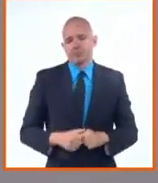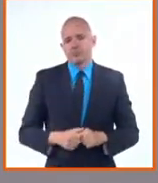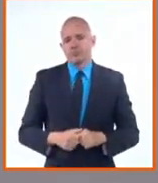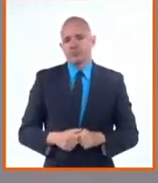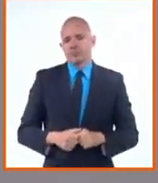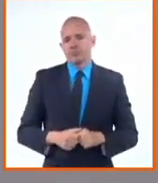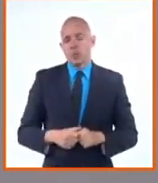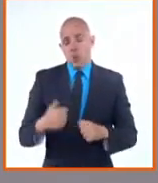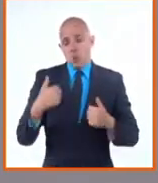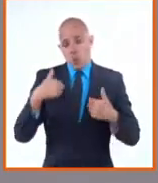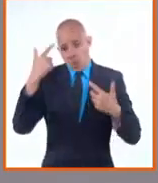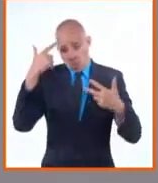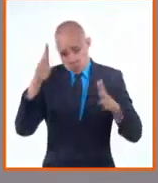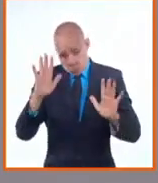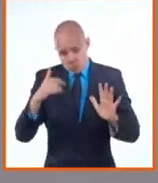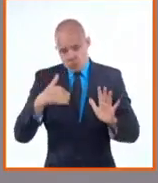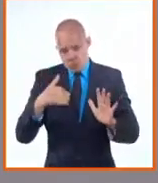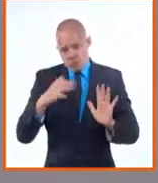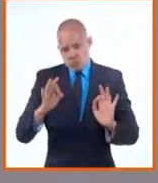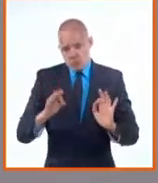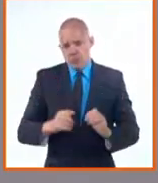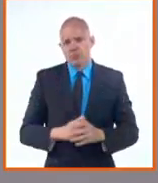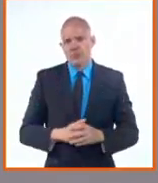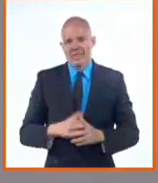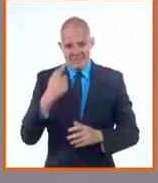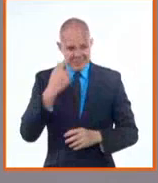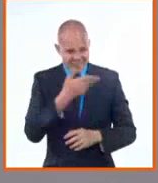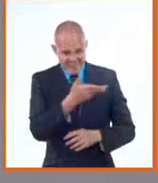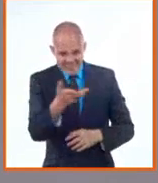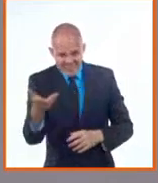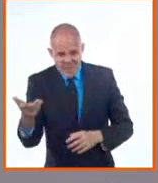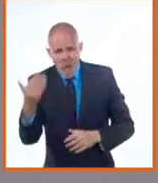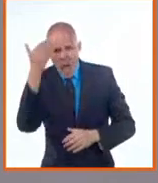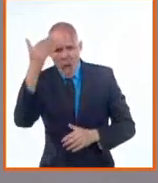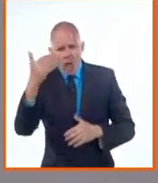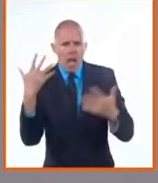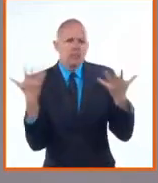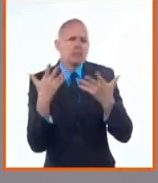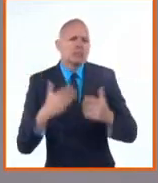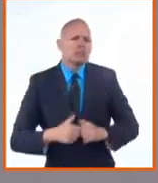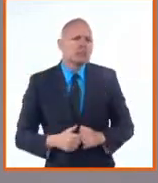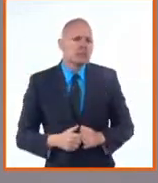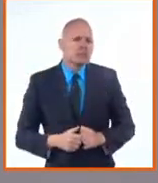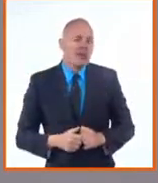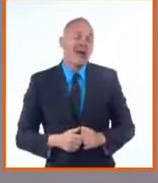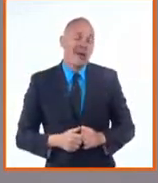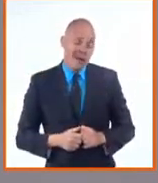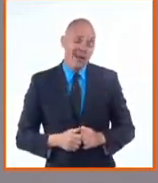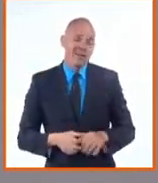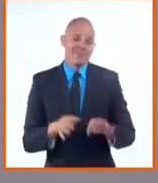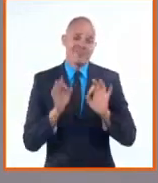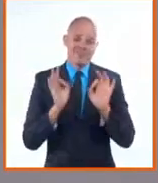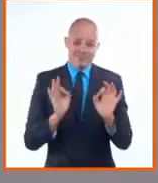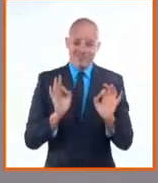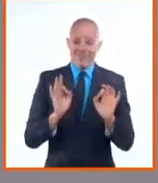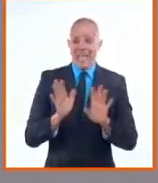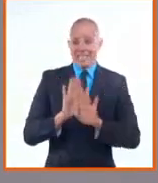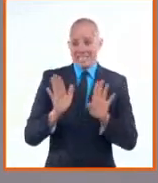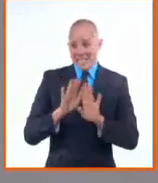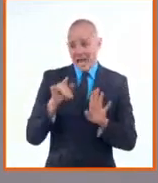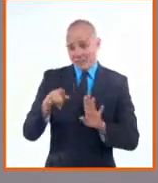uno puede asegurar que todo eso fue parte de El la motivación que